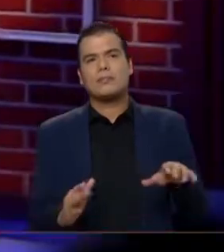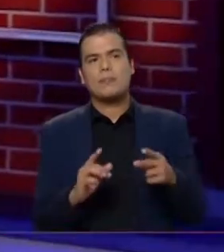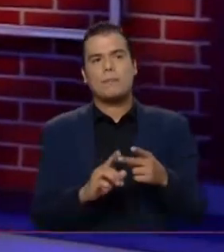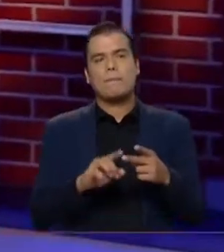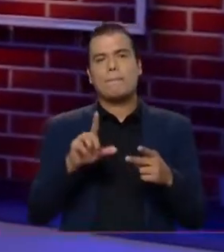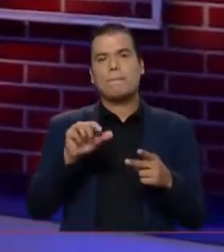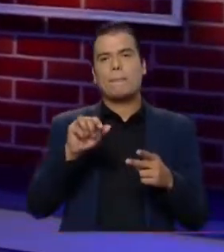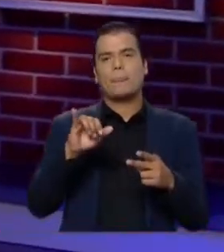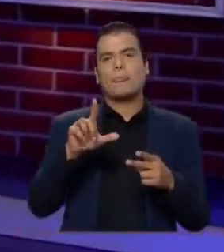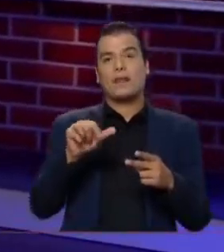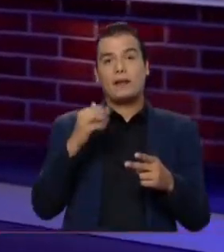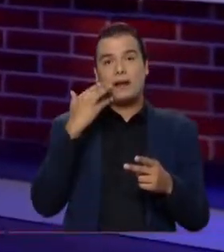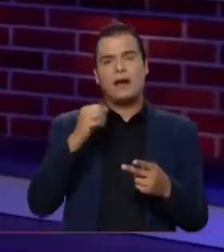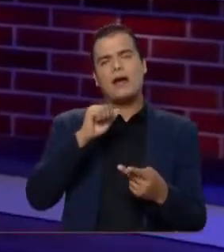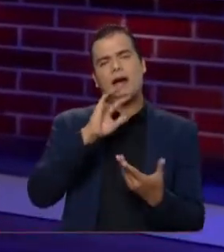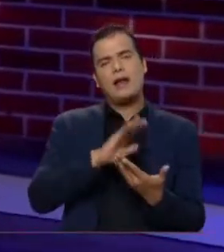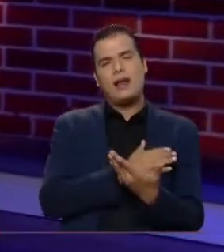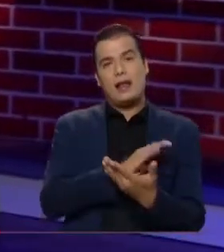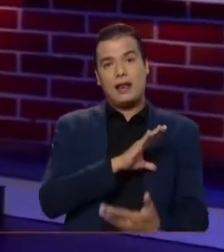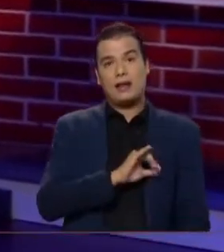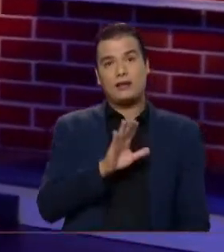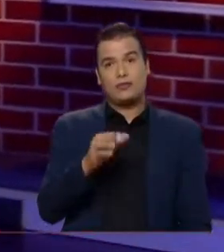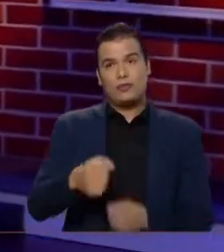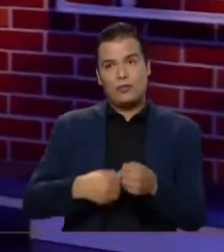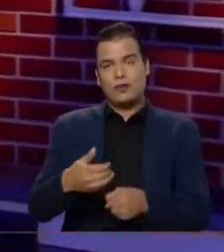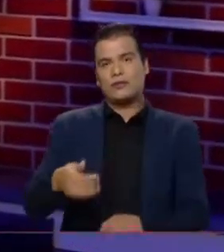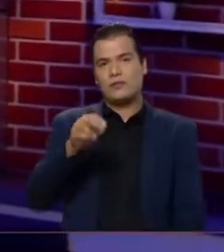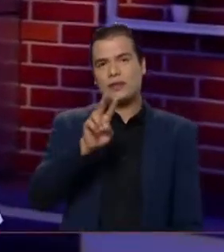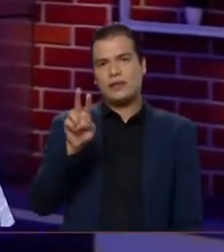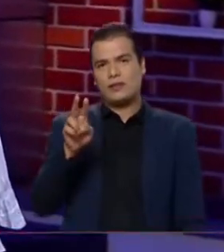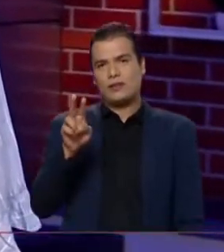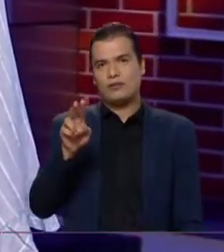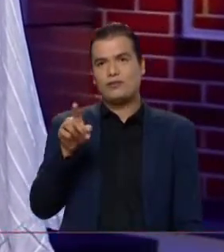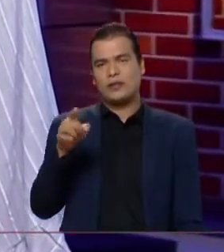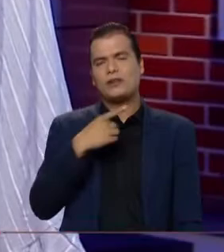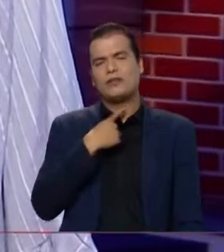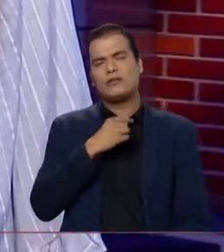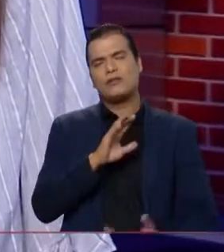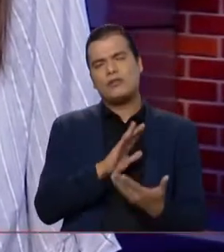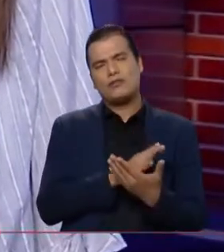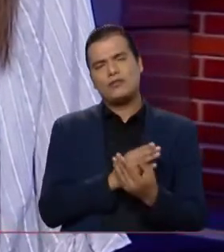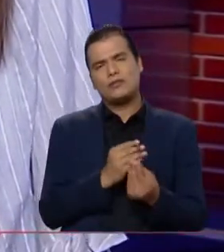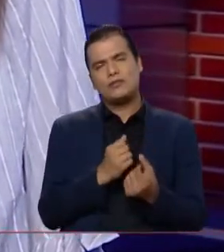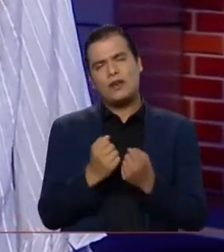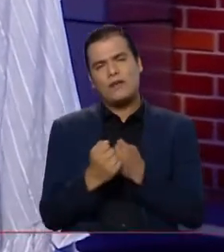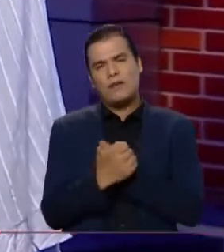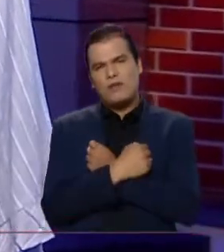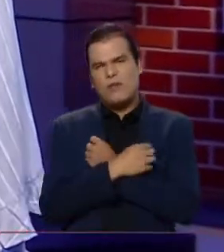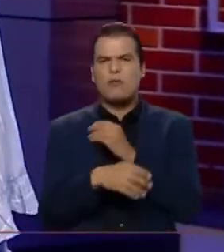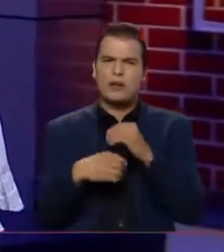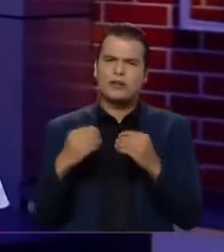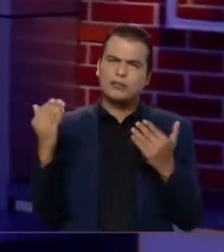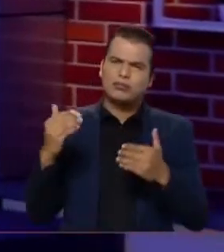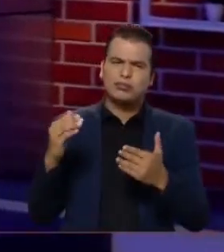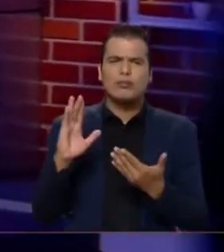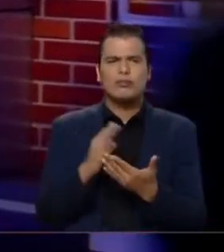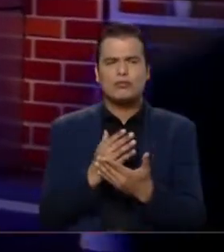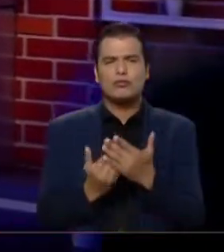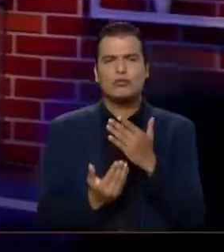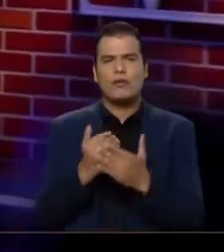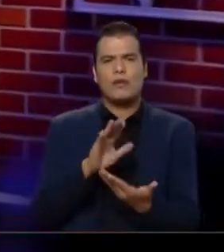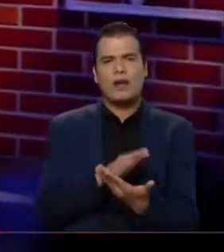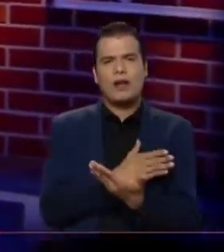Laila, una cantante y compositora caleña de 22 años, apasionada por la balada, el pop y la música urbana, lanza su nuevo sencillo